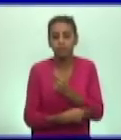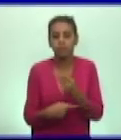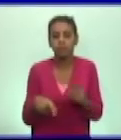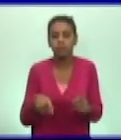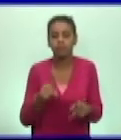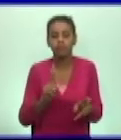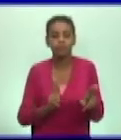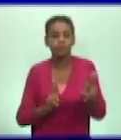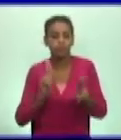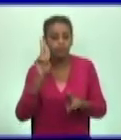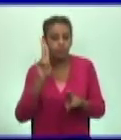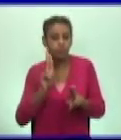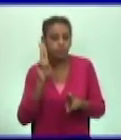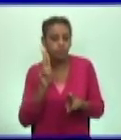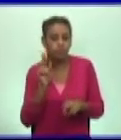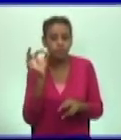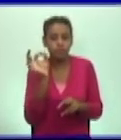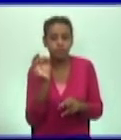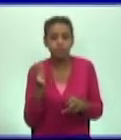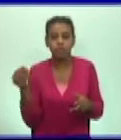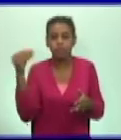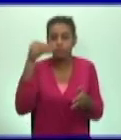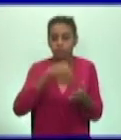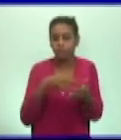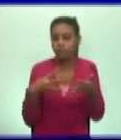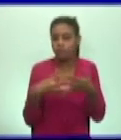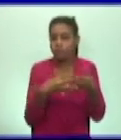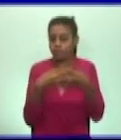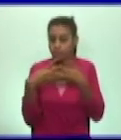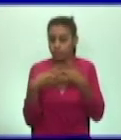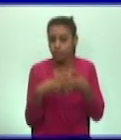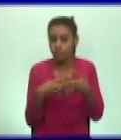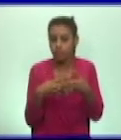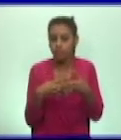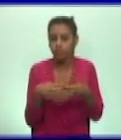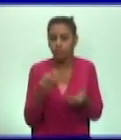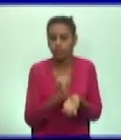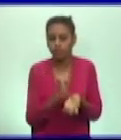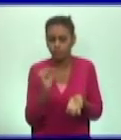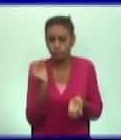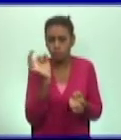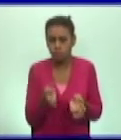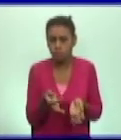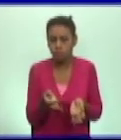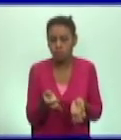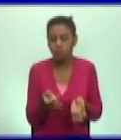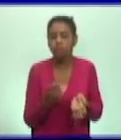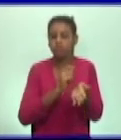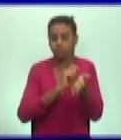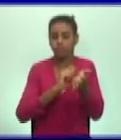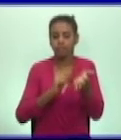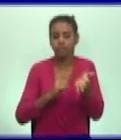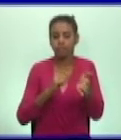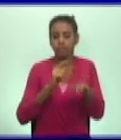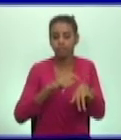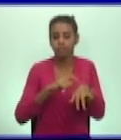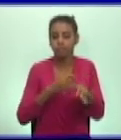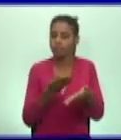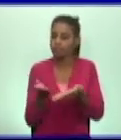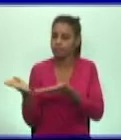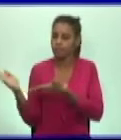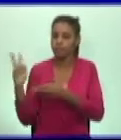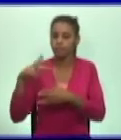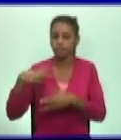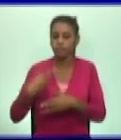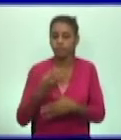acuerdo, incluyendo los Estados Unidos, bueno, ¿se habrán cumplido? ¿Sí o no? Les damos unos segundos para que usted tome esta nota y cuando